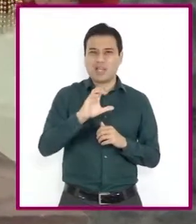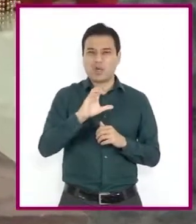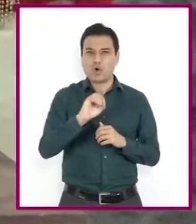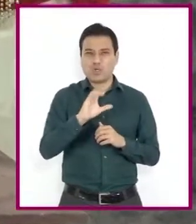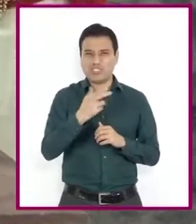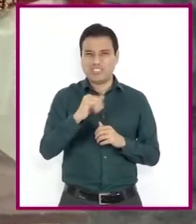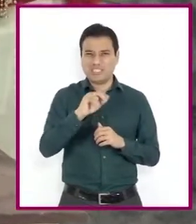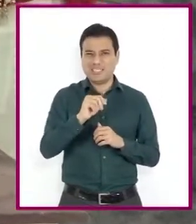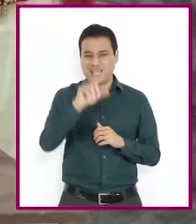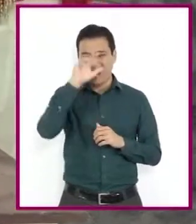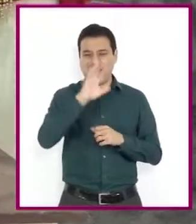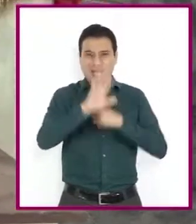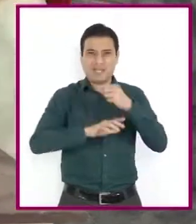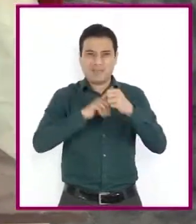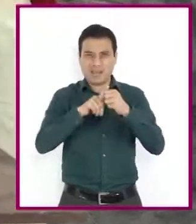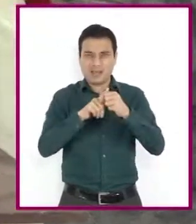rojiza.